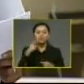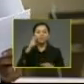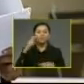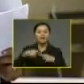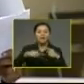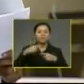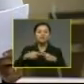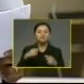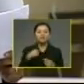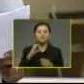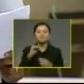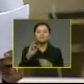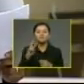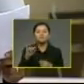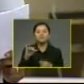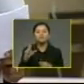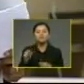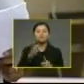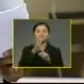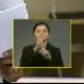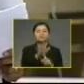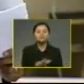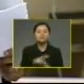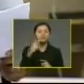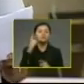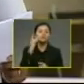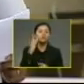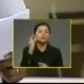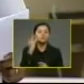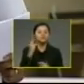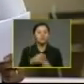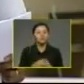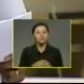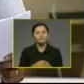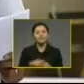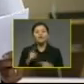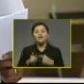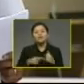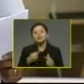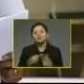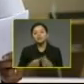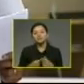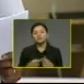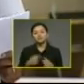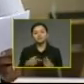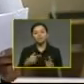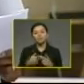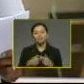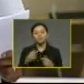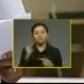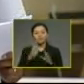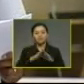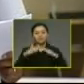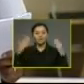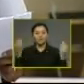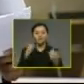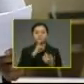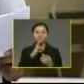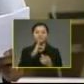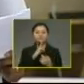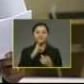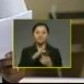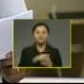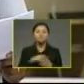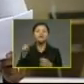civiles los acusaron de discriminación racial. El caso Sullivan contra The New York Times llegó a la Corte Suprema y